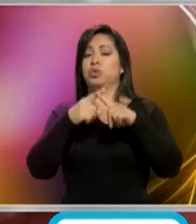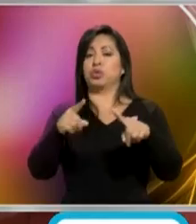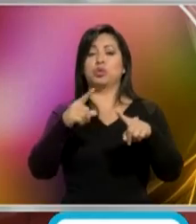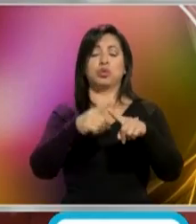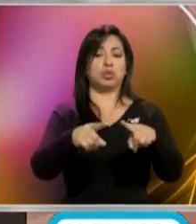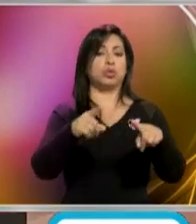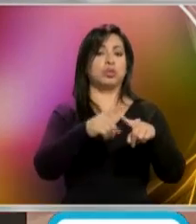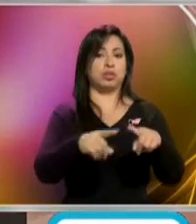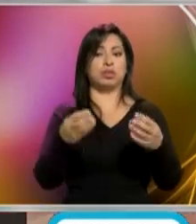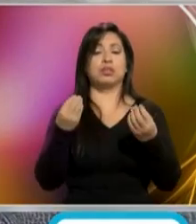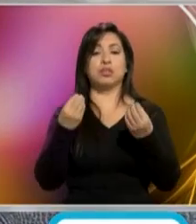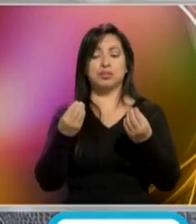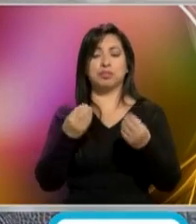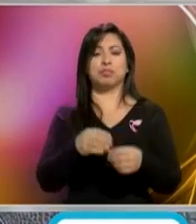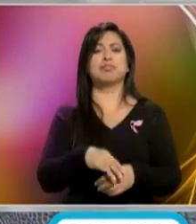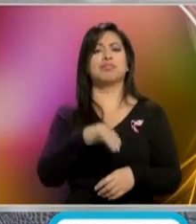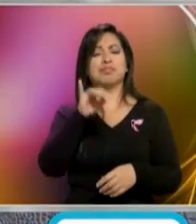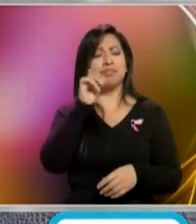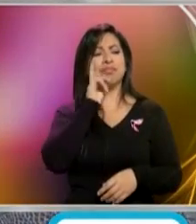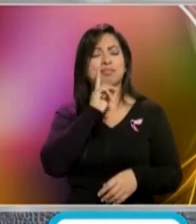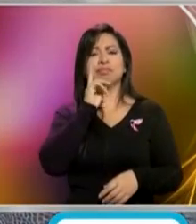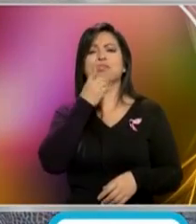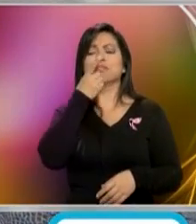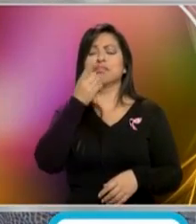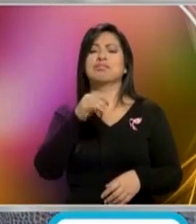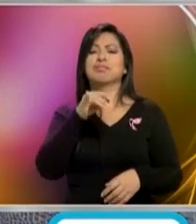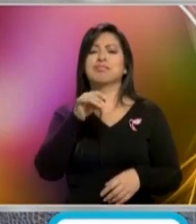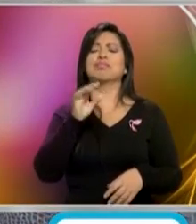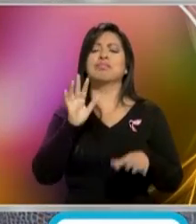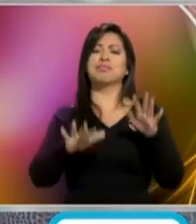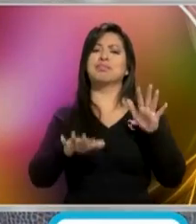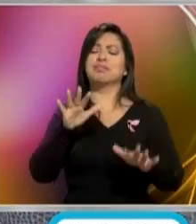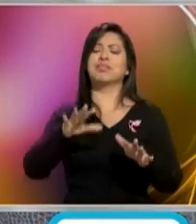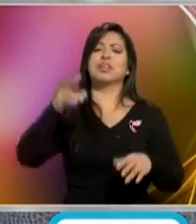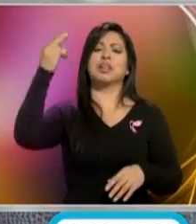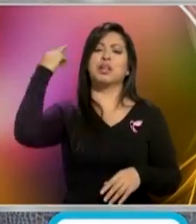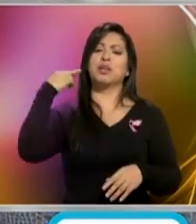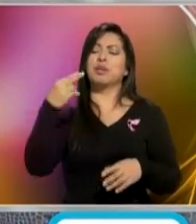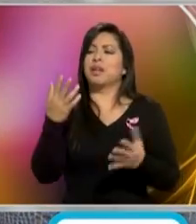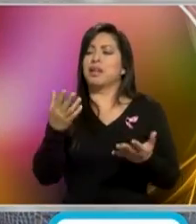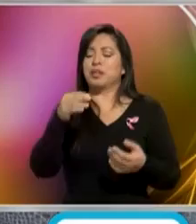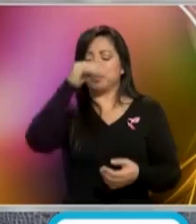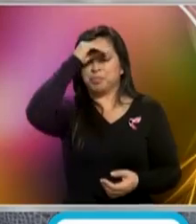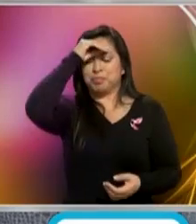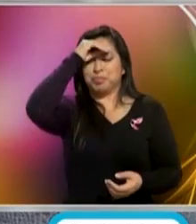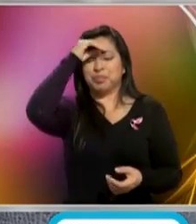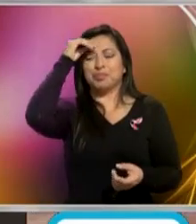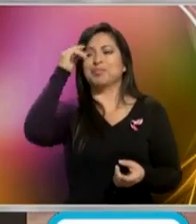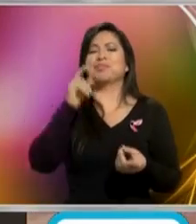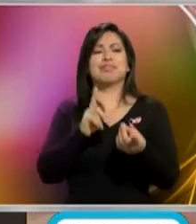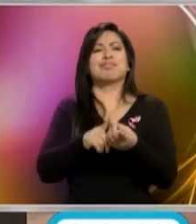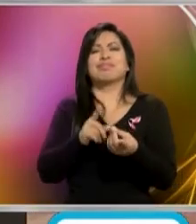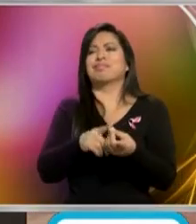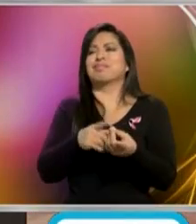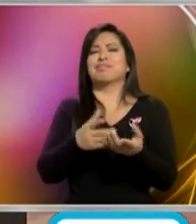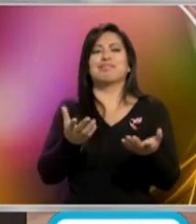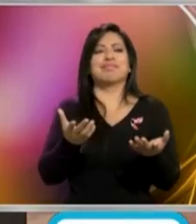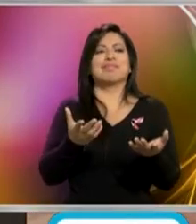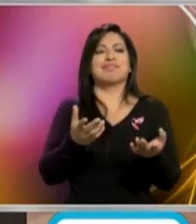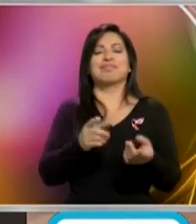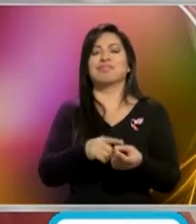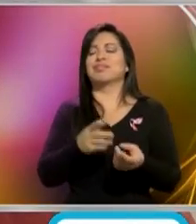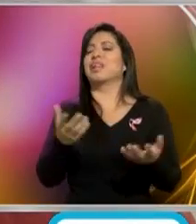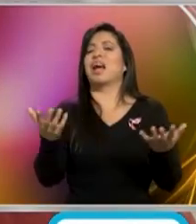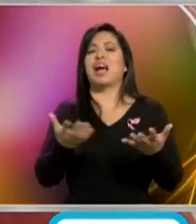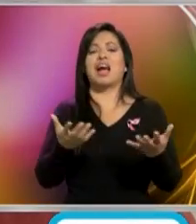que nos hacemos constantemente, ¿no? Cuando vamos a viajar, no sabemos en la mayoría de las veces a dónde. Exactamente. ¿Qué hacer, no? ¿Qué me voy a encontrar? Porque ya Exacto. me